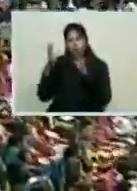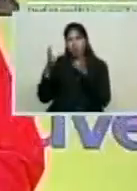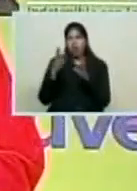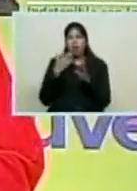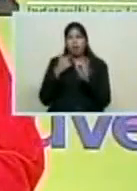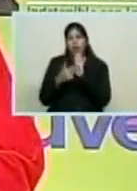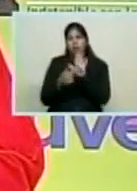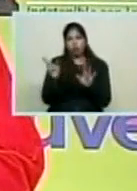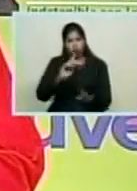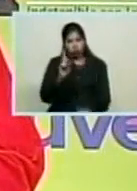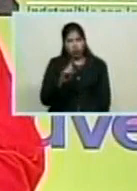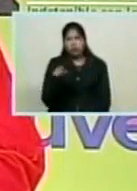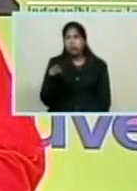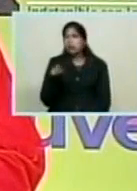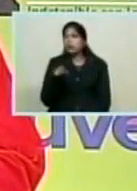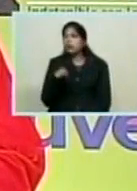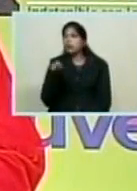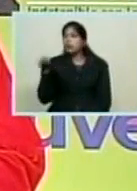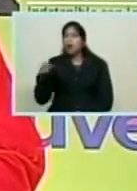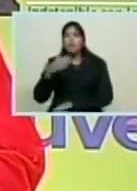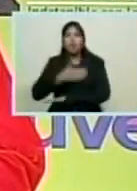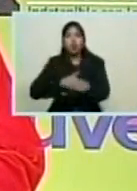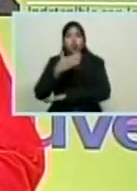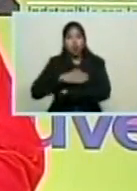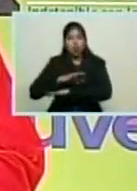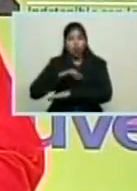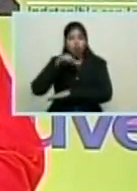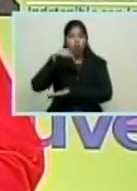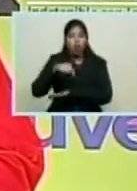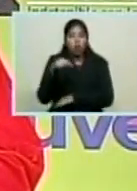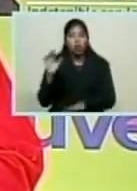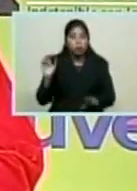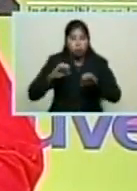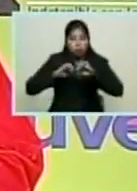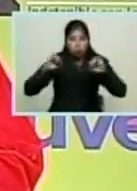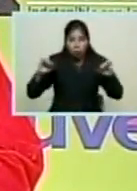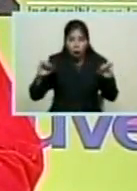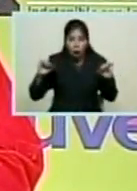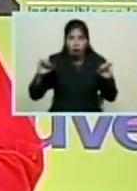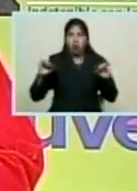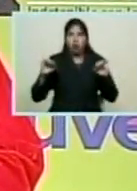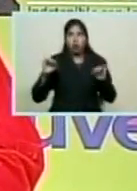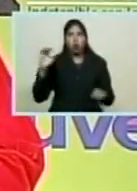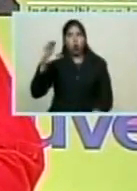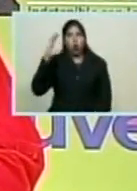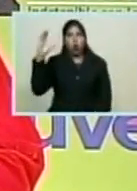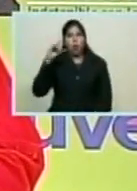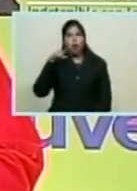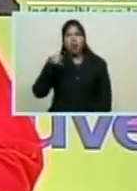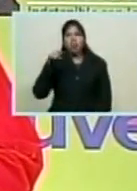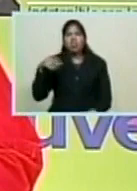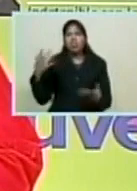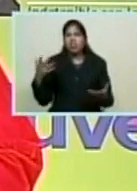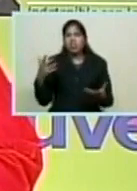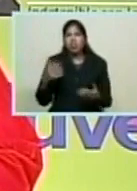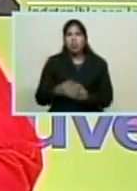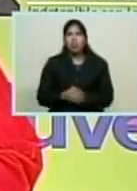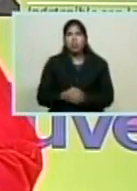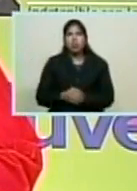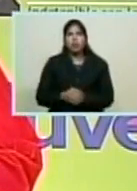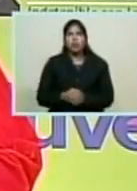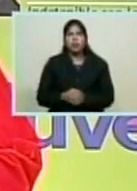Solamente hay que cruzar la frontera y ver lo que pasa en Colombia. En Colombia